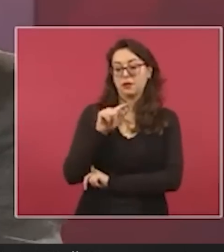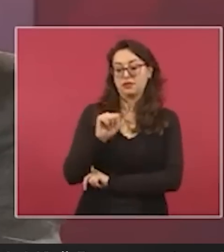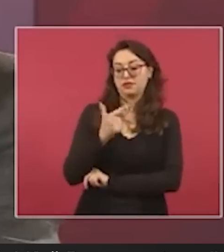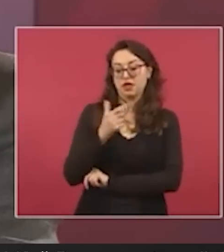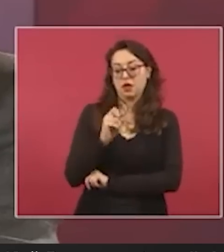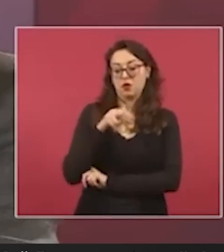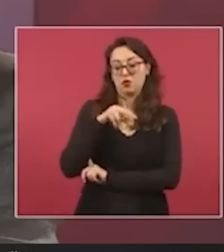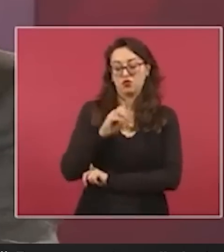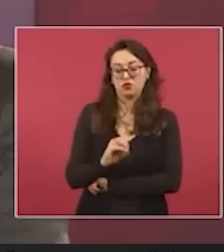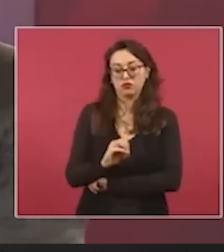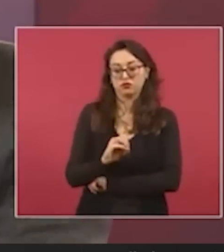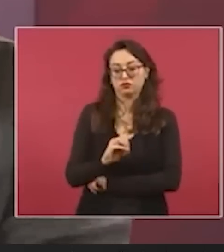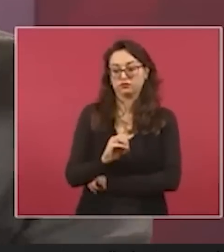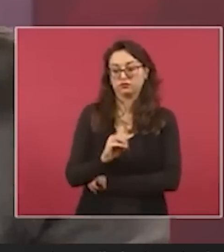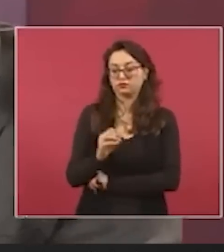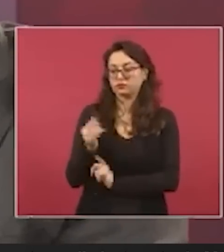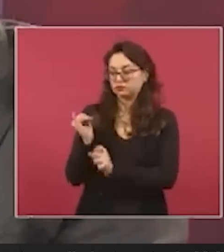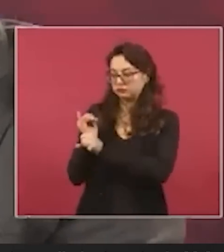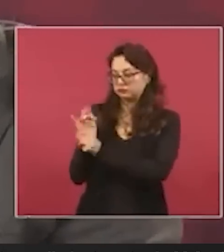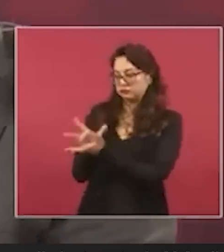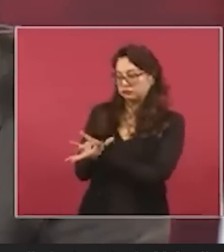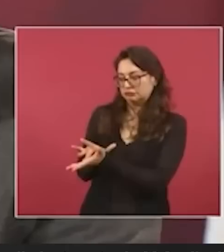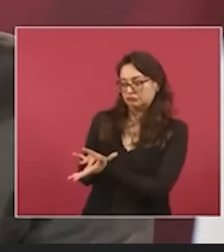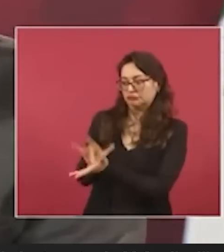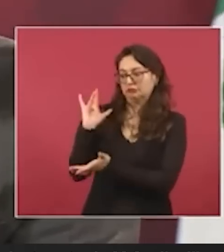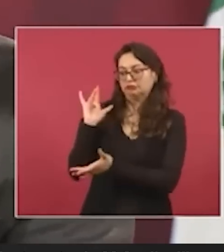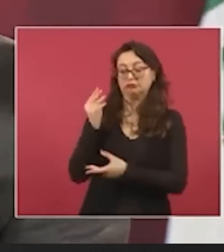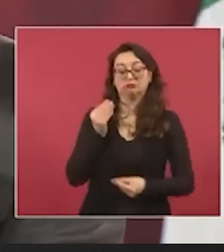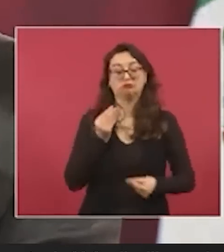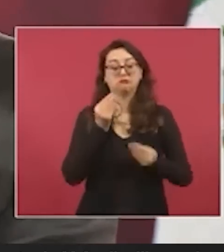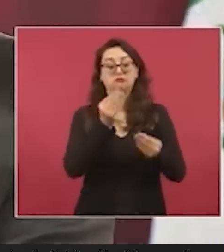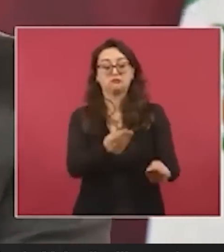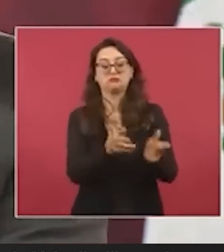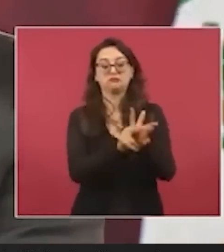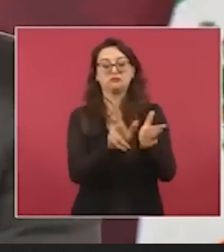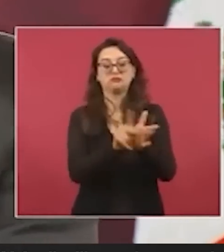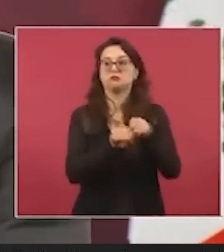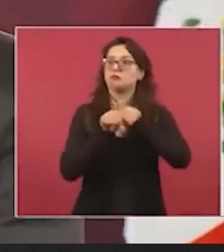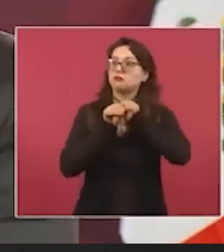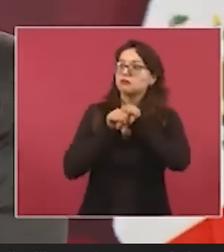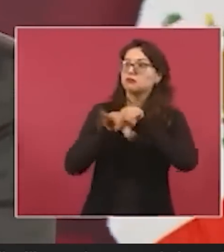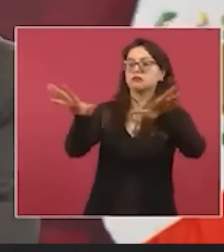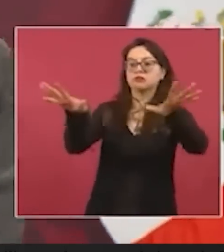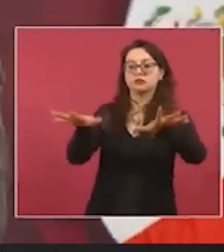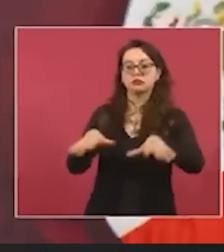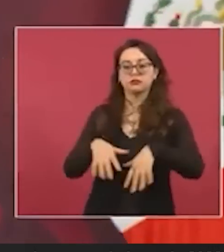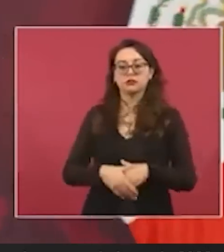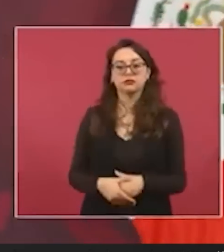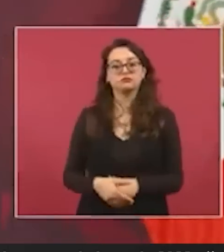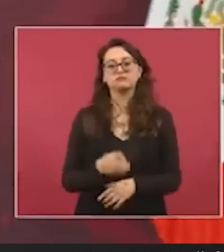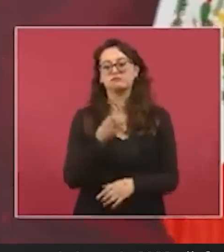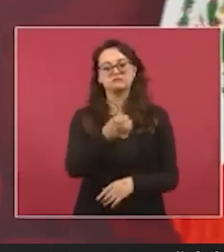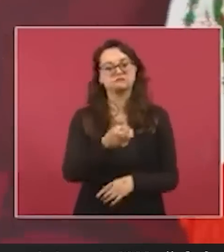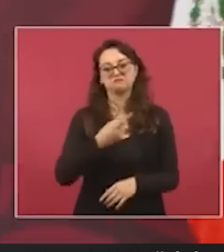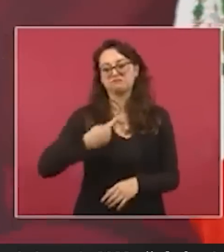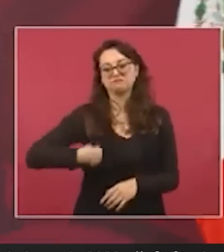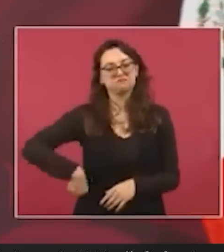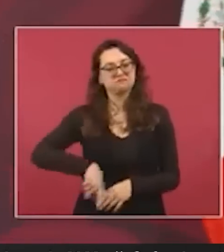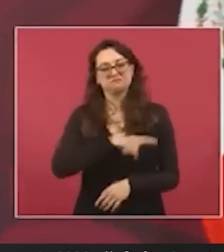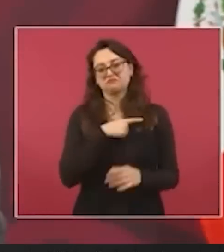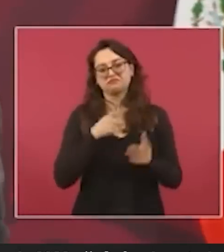Y vamos a cuidar la información. Y tenemos nuestra conciencia tranquila